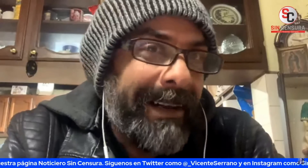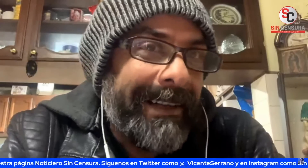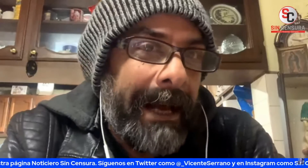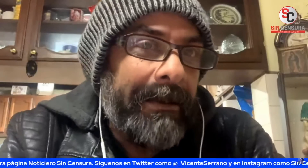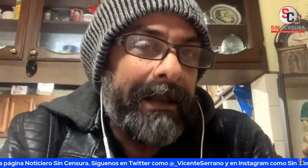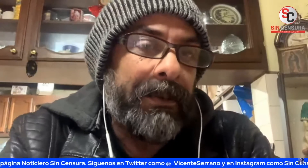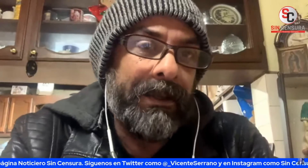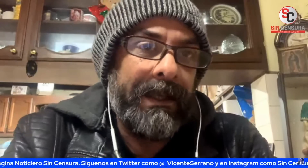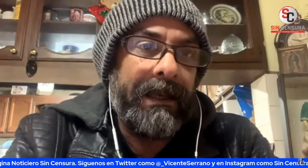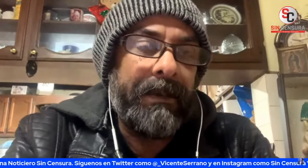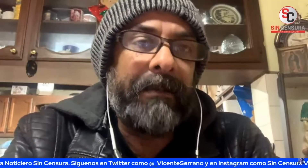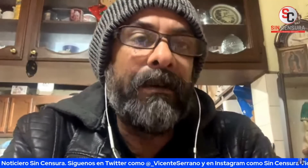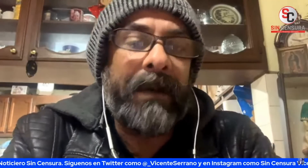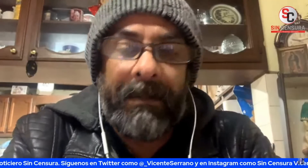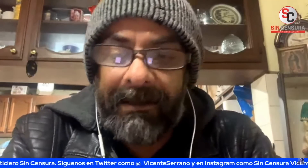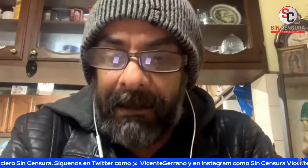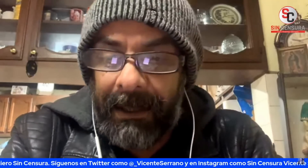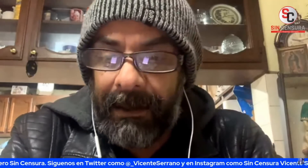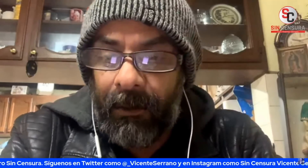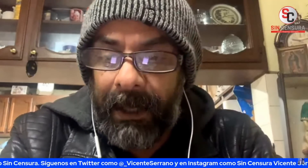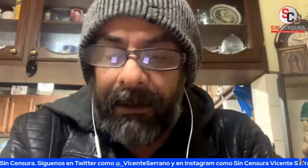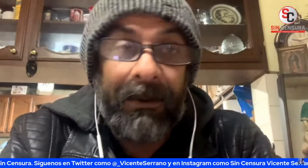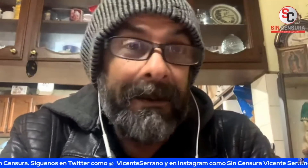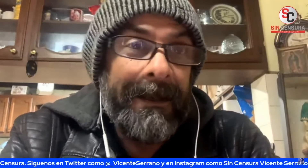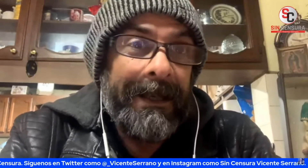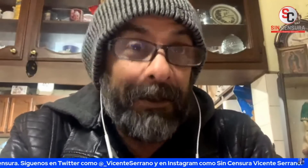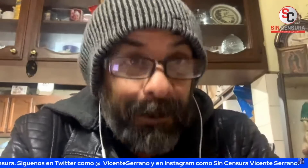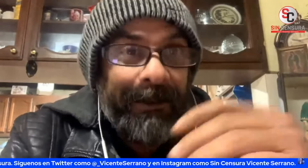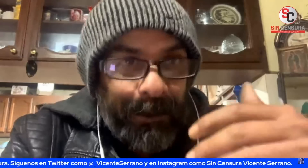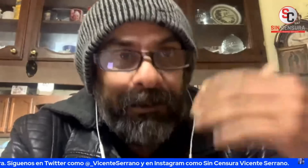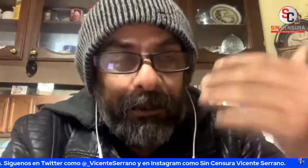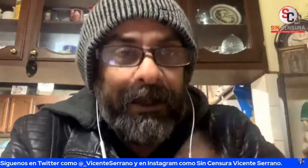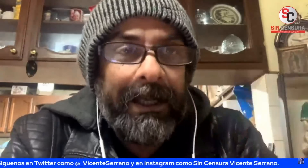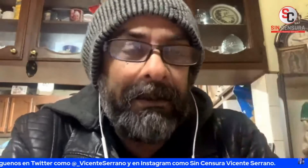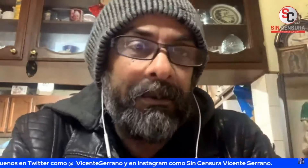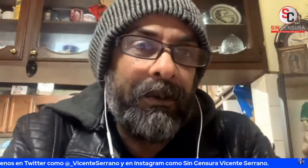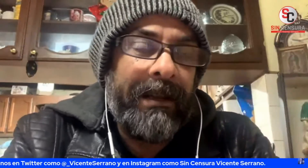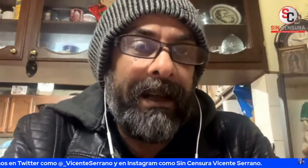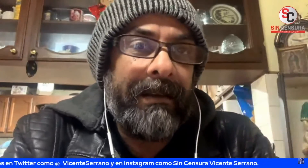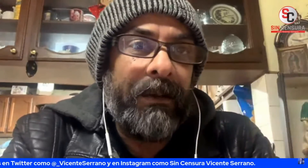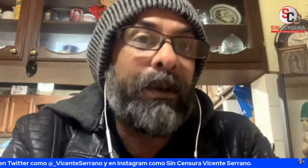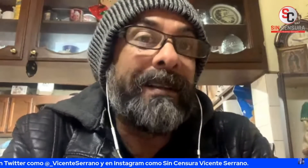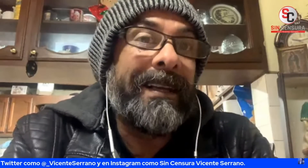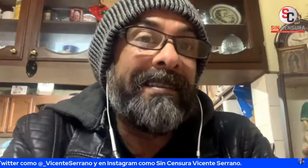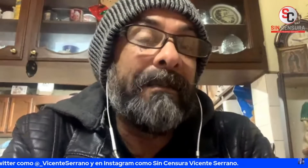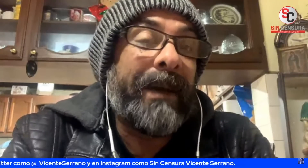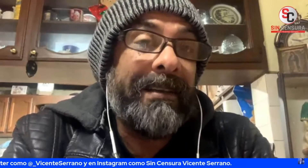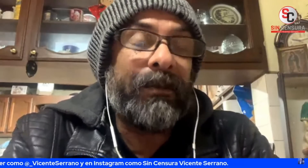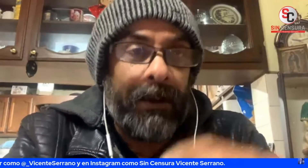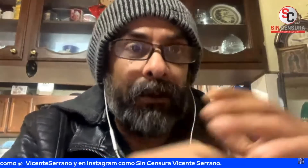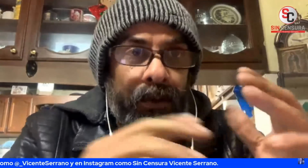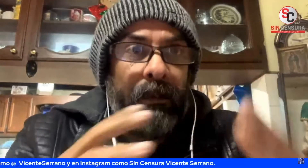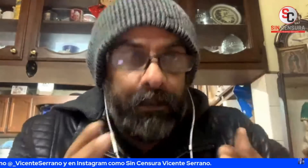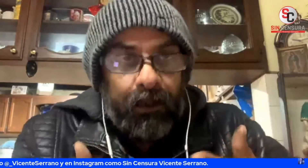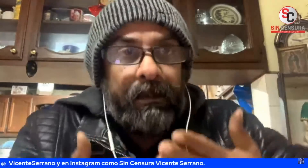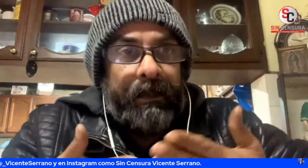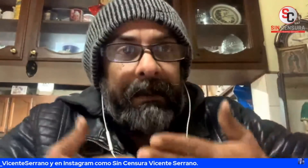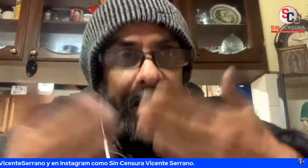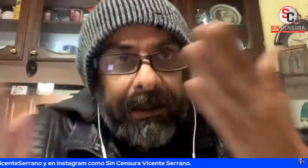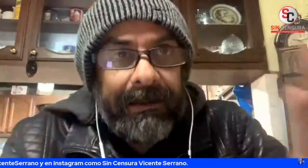bien o para mal se habla de política, para bien o para mal se habla del gobierno. Entonces, cuando se construye una idea de lo que tiene que ser el país, cuando